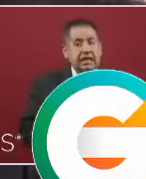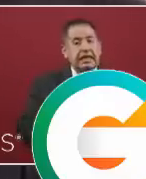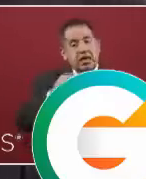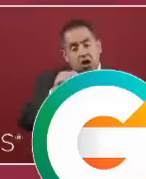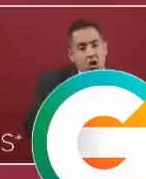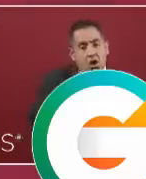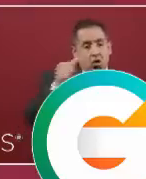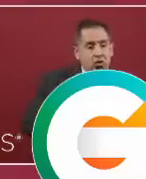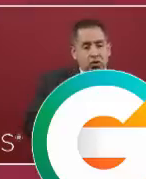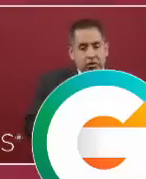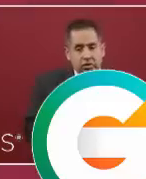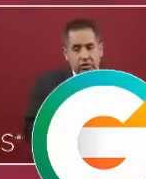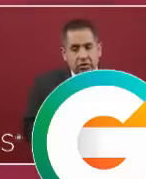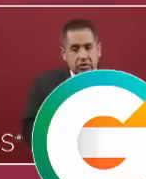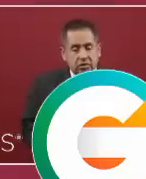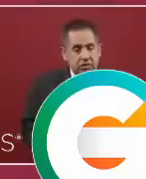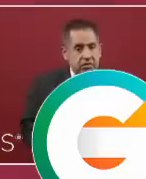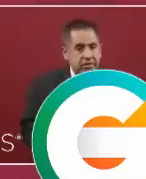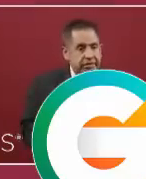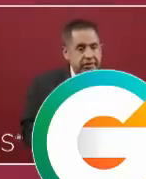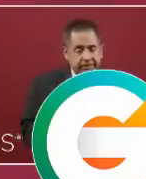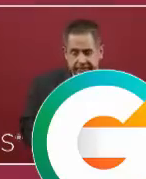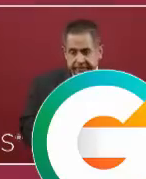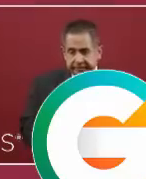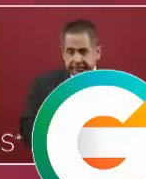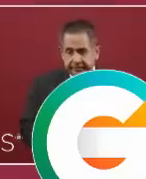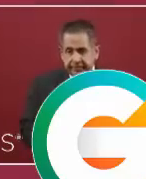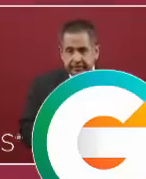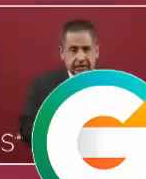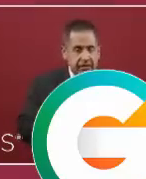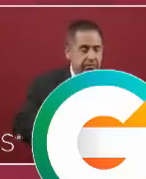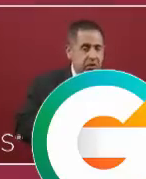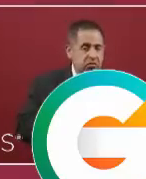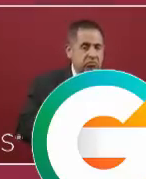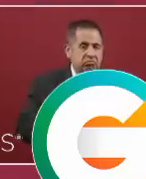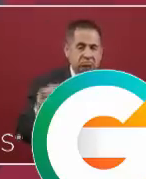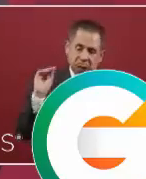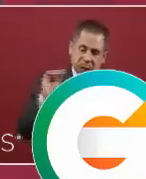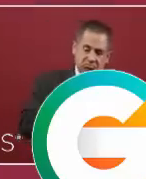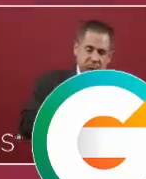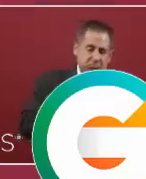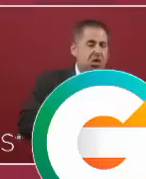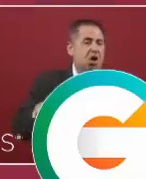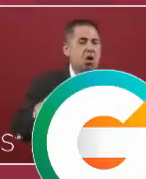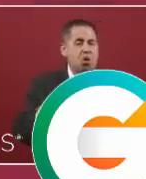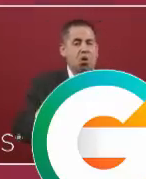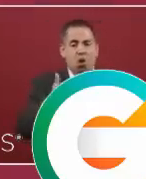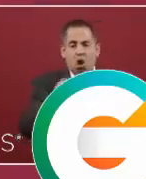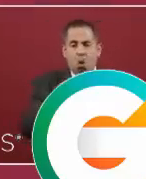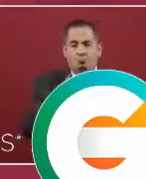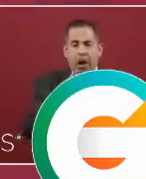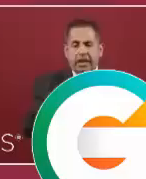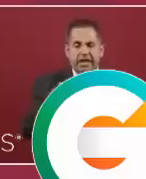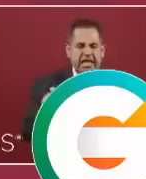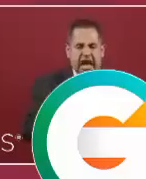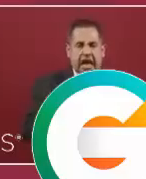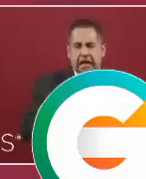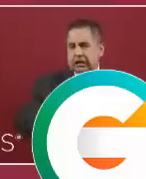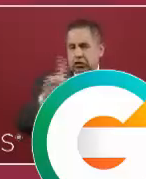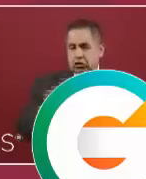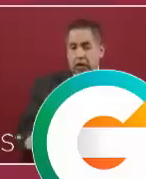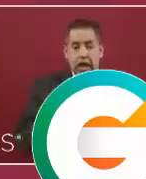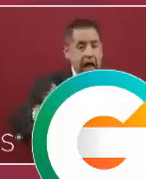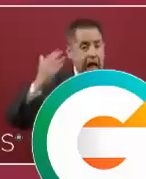otro, pues es tener la Guardia Nacional, que no había una